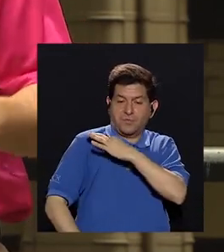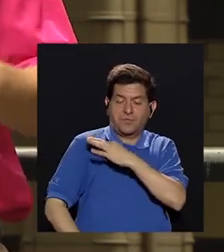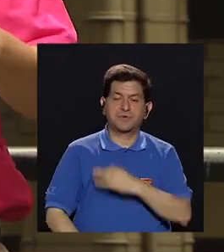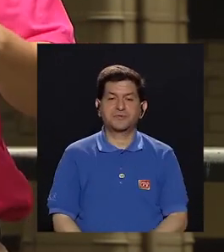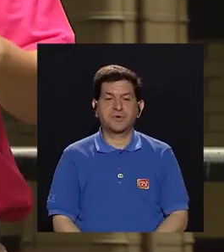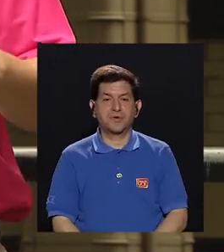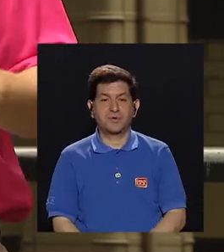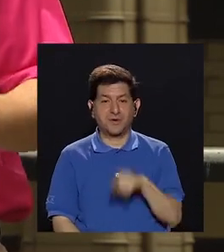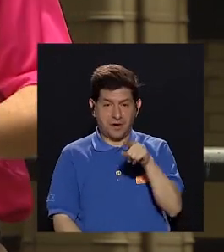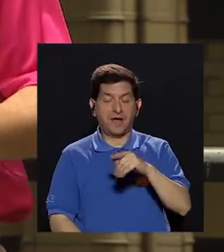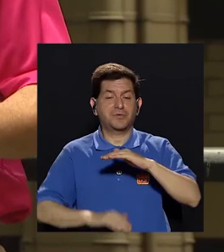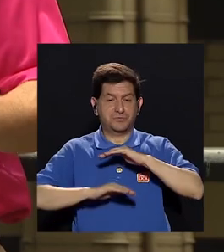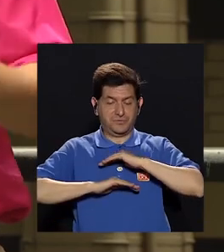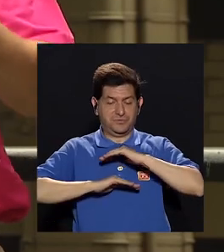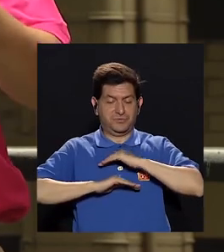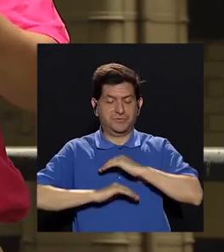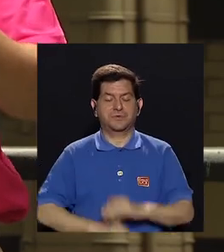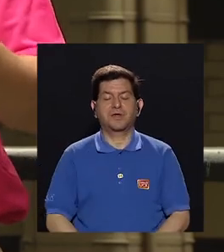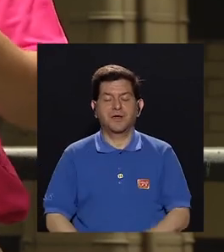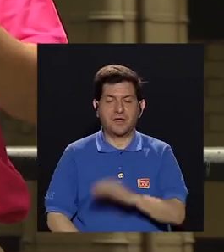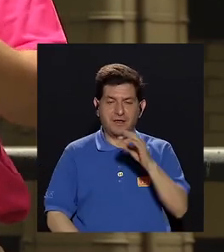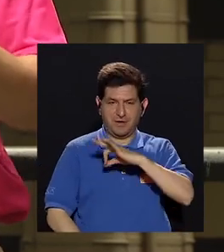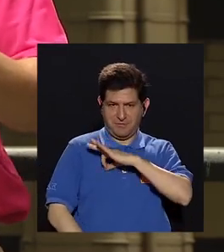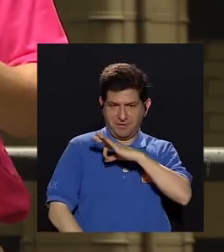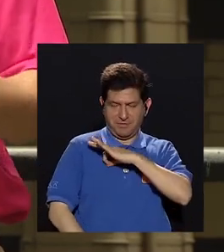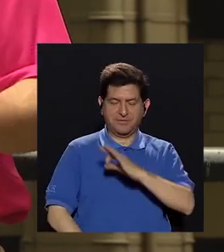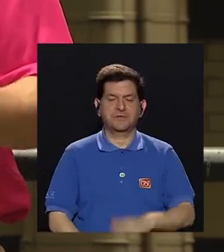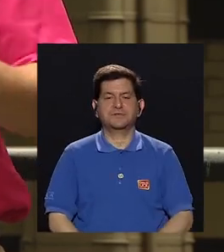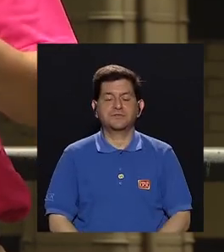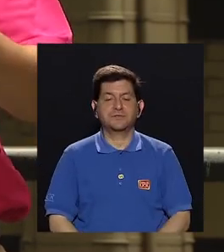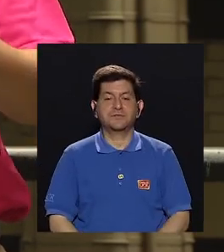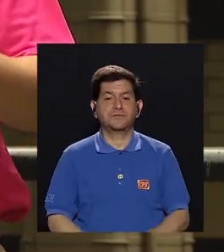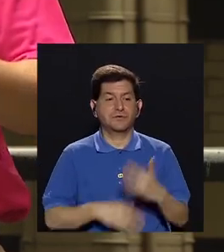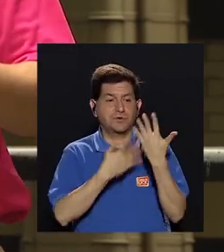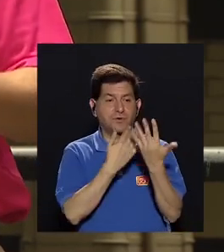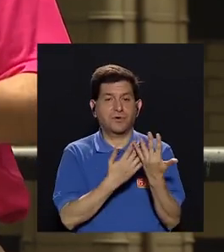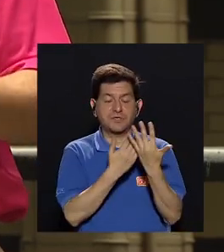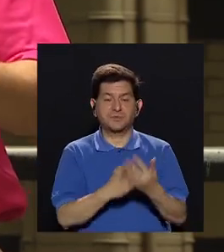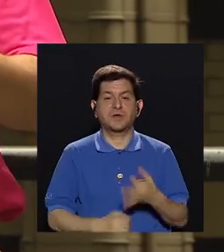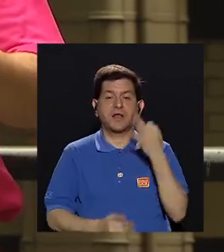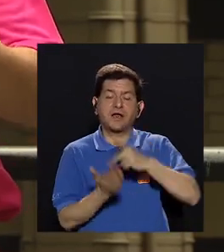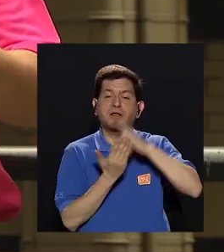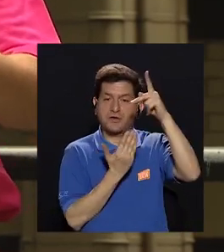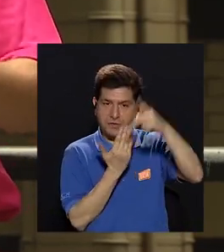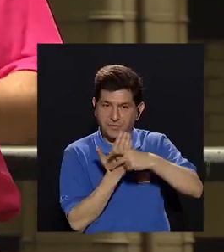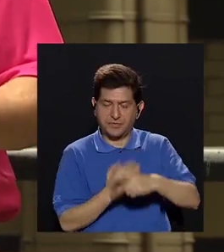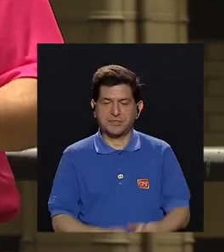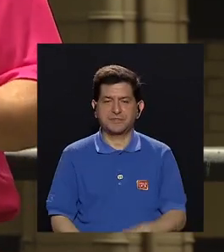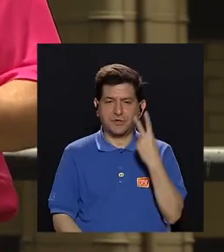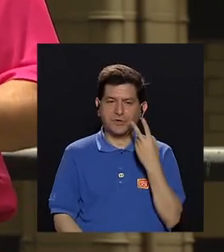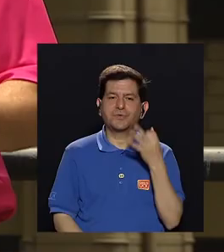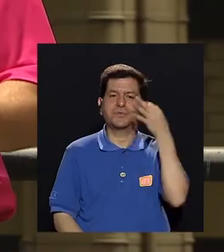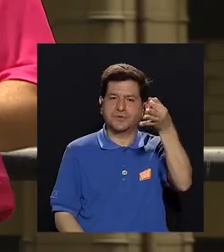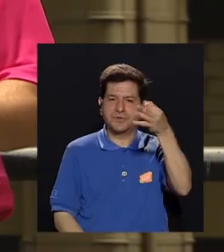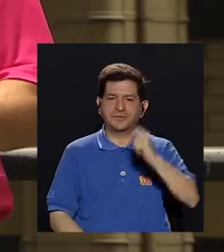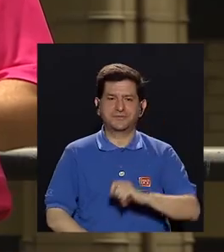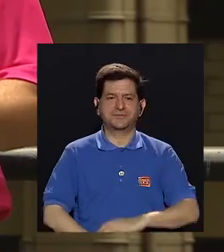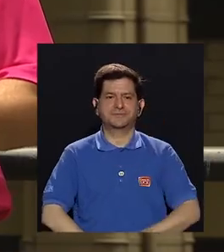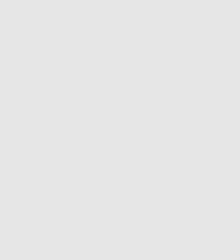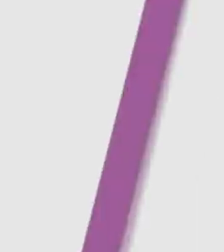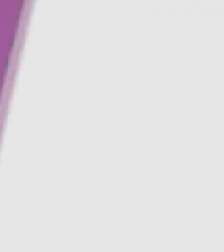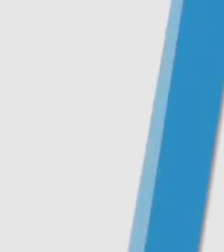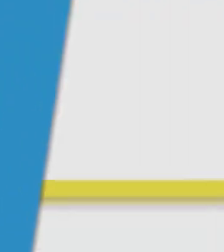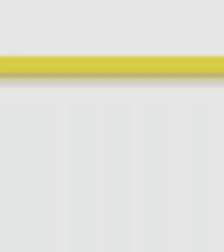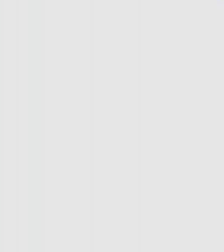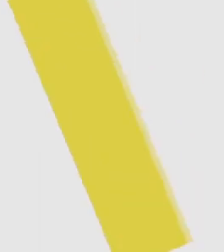invitada haya sido de su provecho y para su bienestar, y los esperamos en nuestra siguiente edición. Hasta pronto.